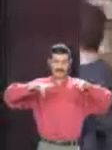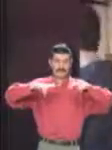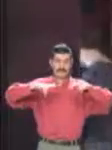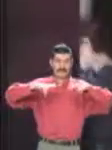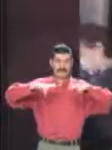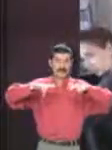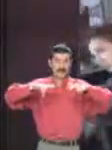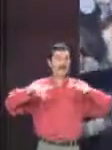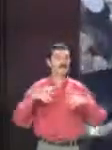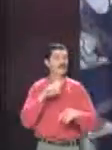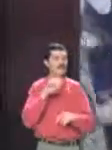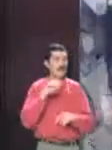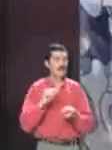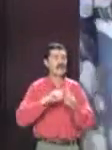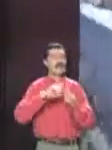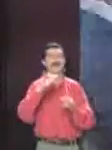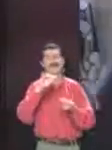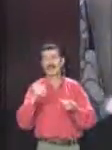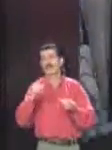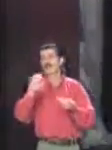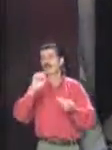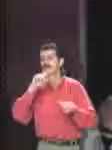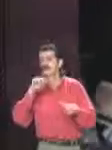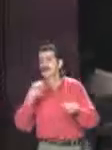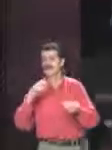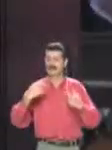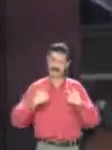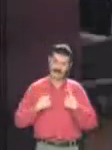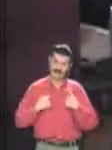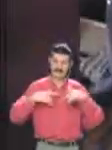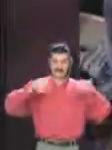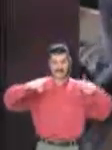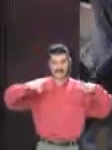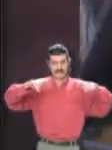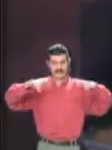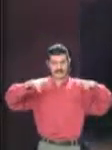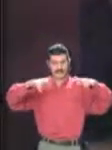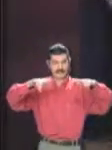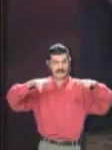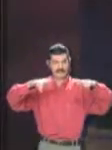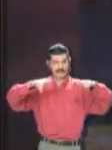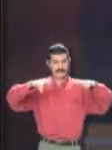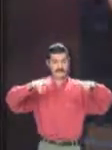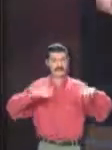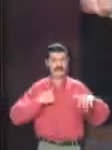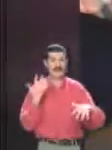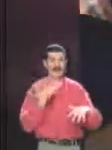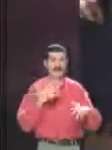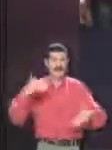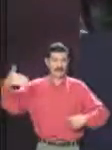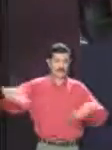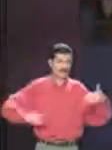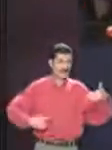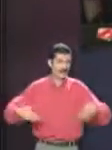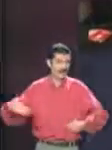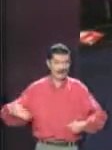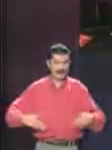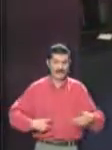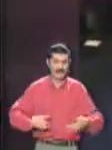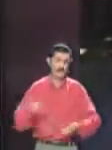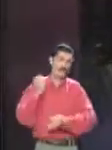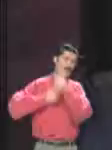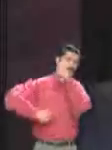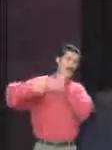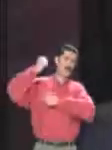titiriteras. Está Dalia, Tita, Esme y yo somos titiriteras. Nos dedicamos a hacer